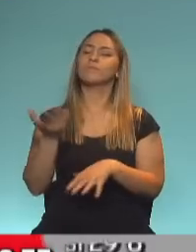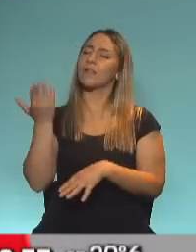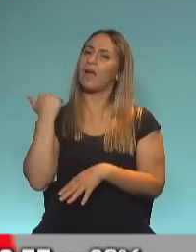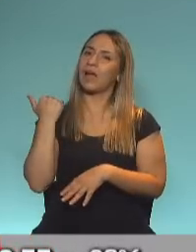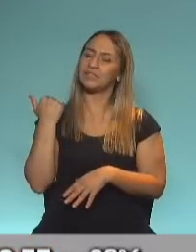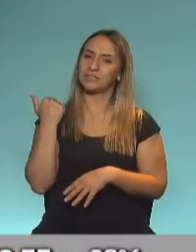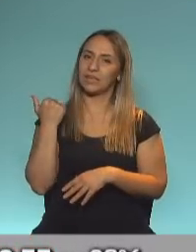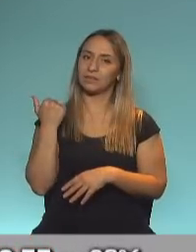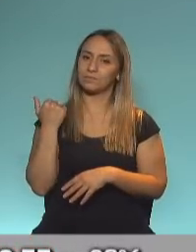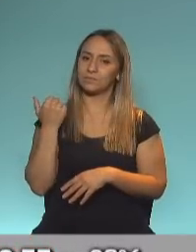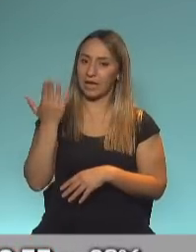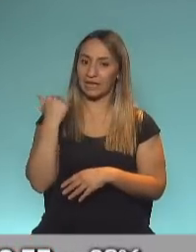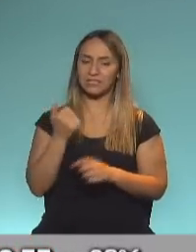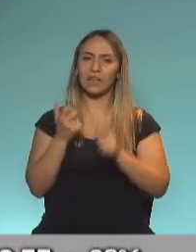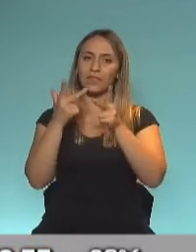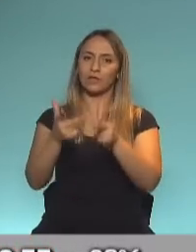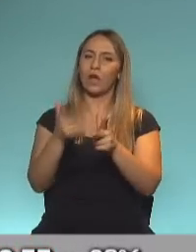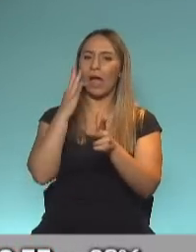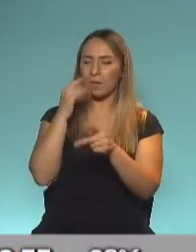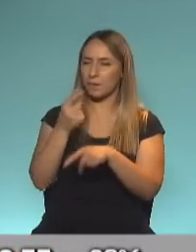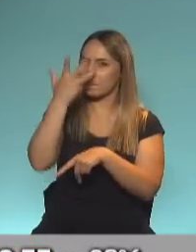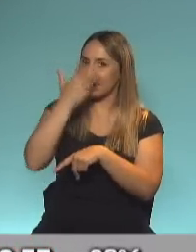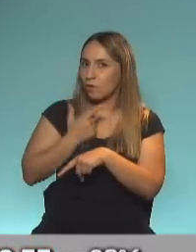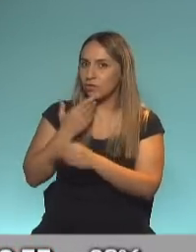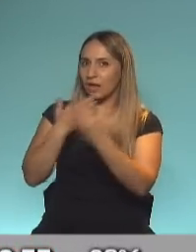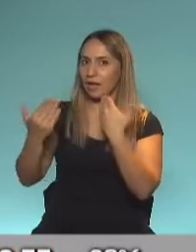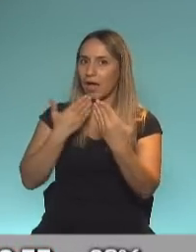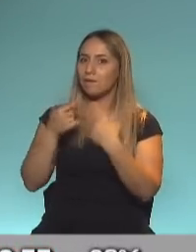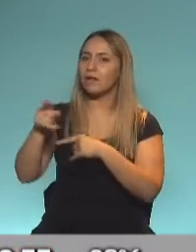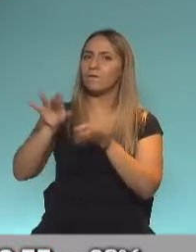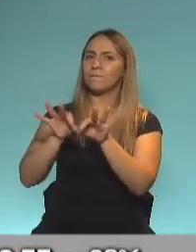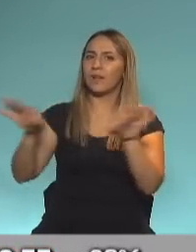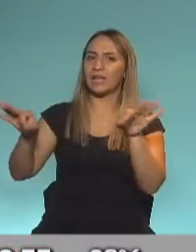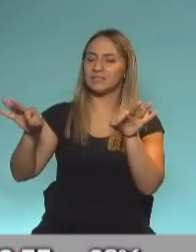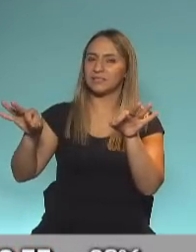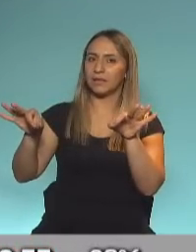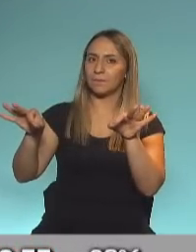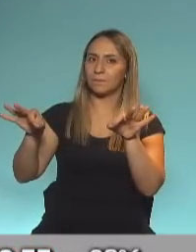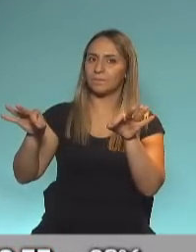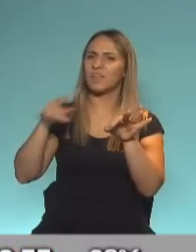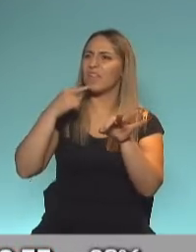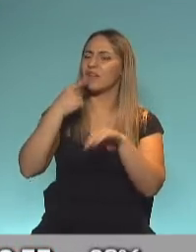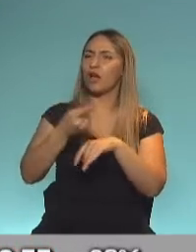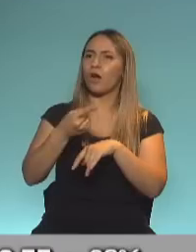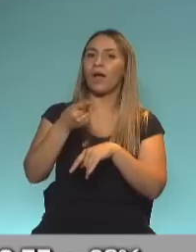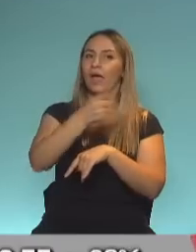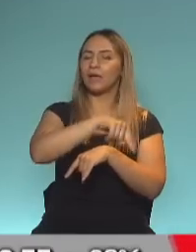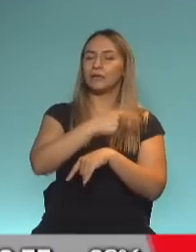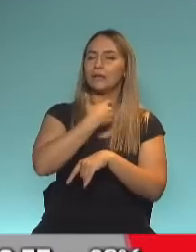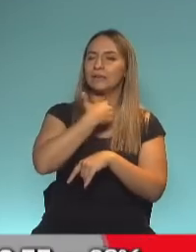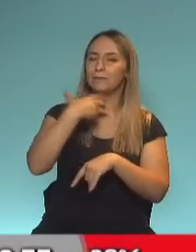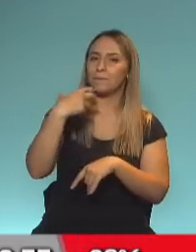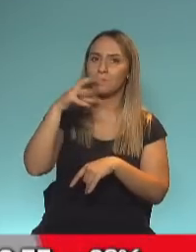algo que me gustaría hablar, que me gustaría tratar. Su frase fue, vienen por Cristina. Es una frase